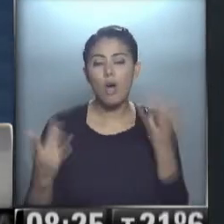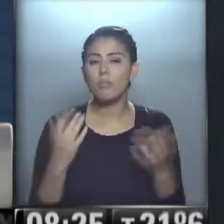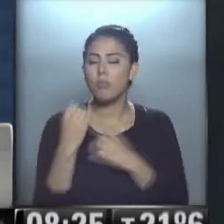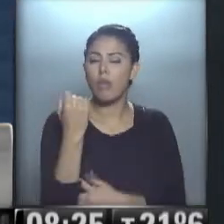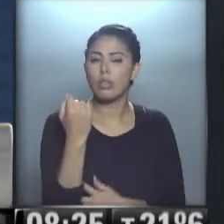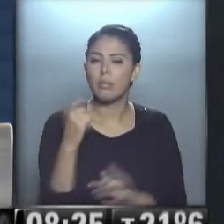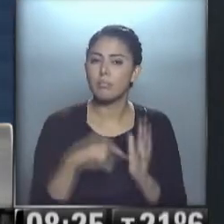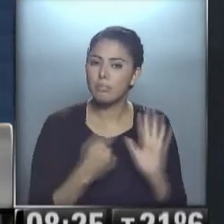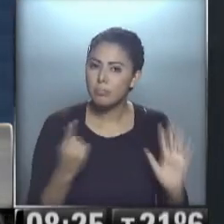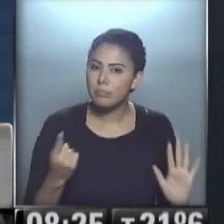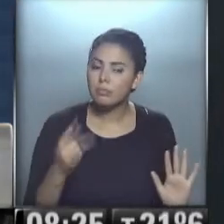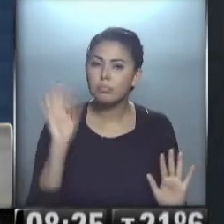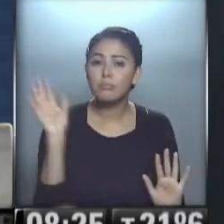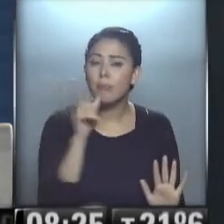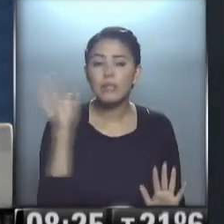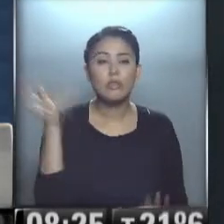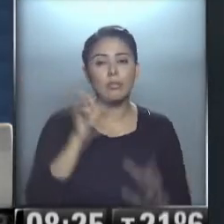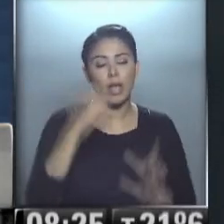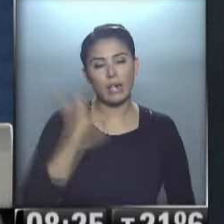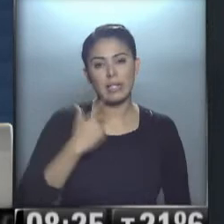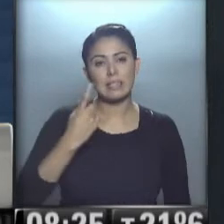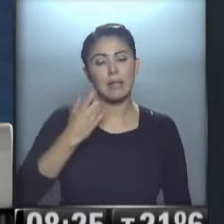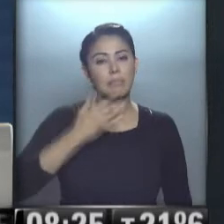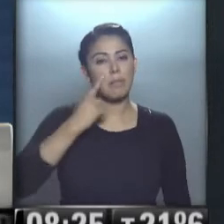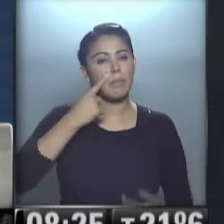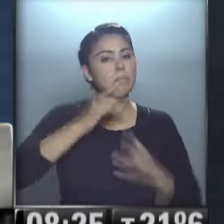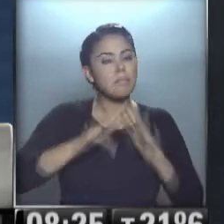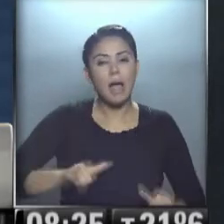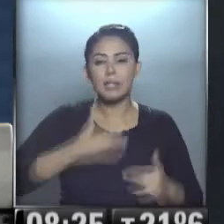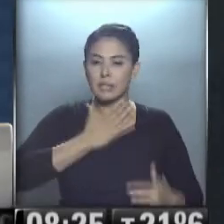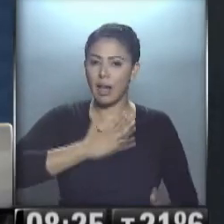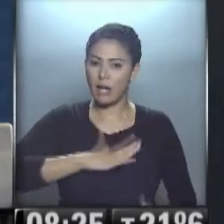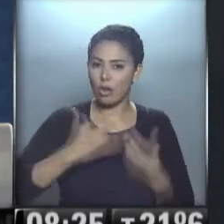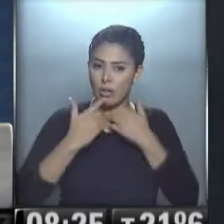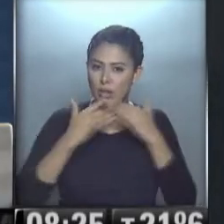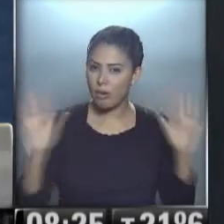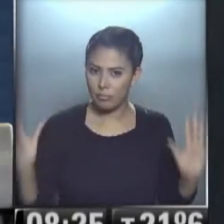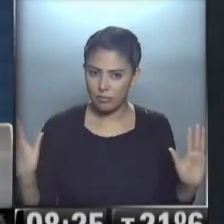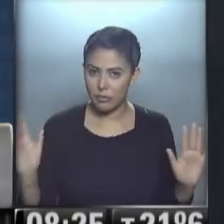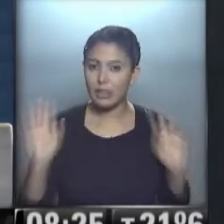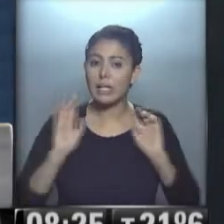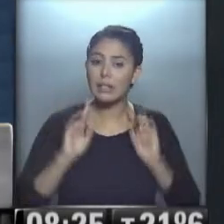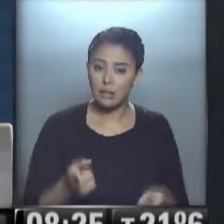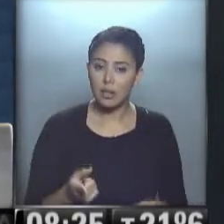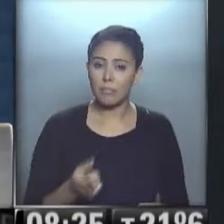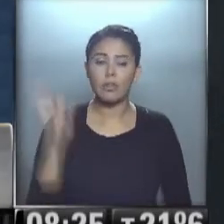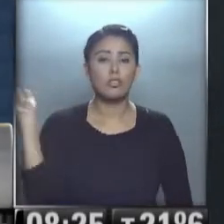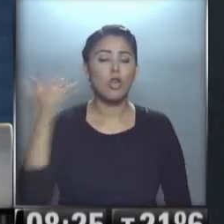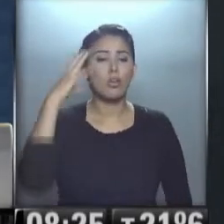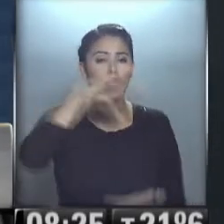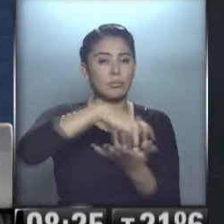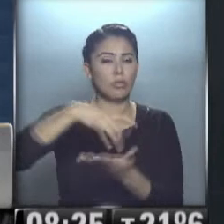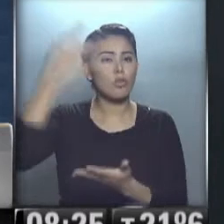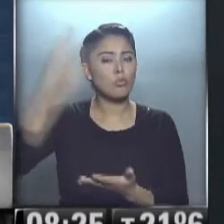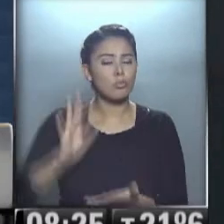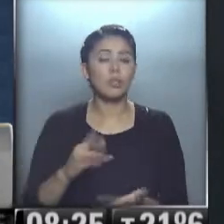que los argentinos nos merecemos vivir en paz, en armonía y en democracia, y en pleno funcionamiento del sistema institucional.